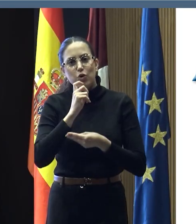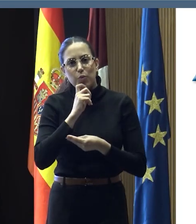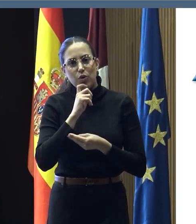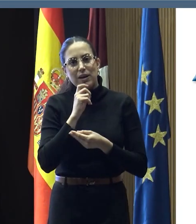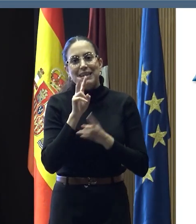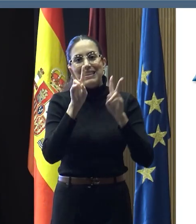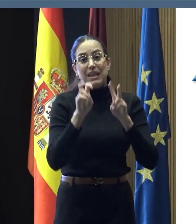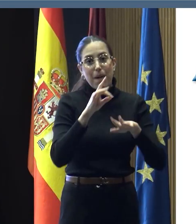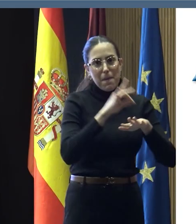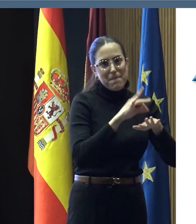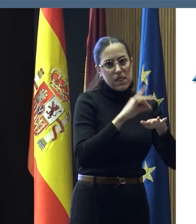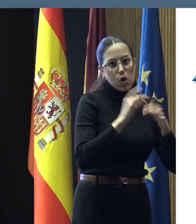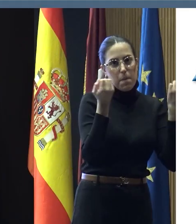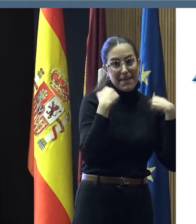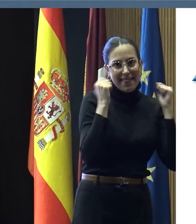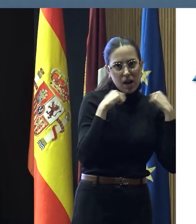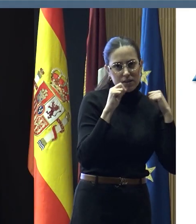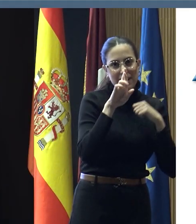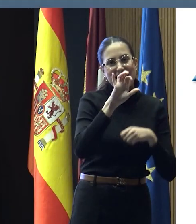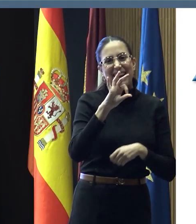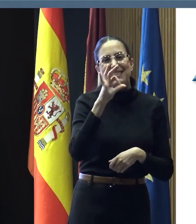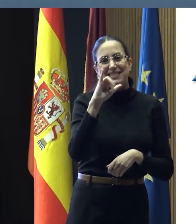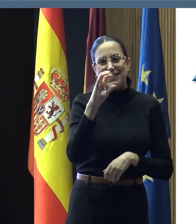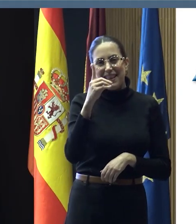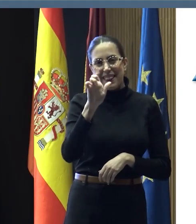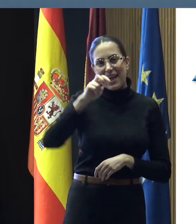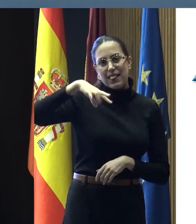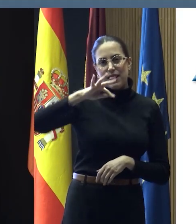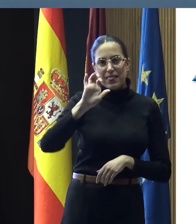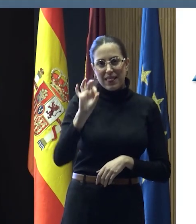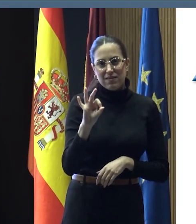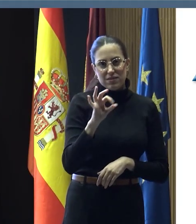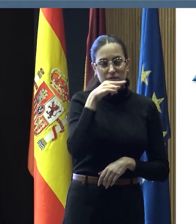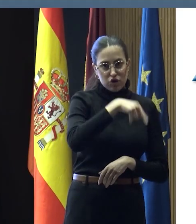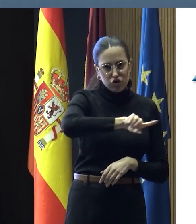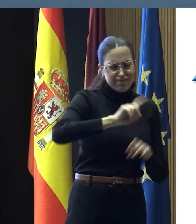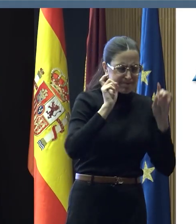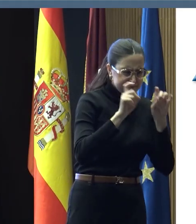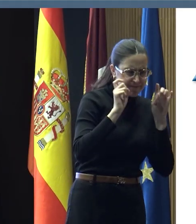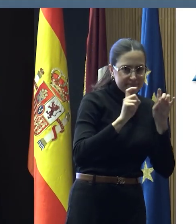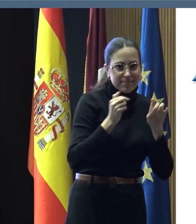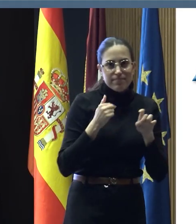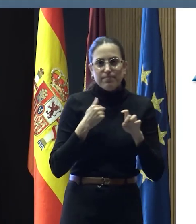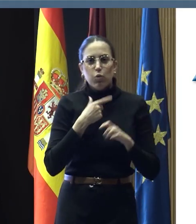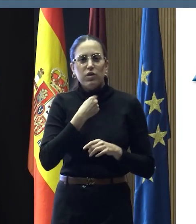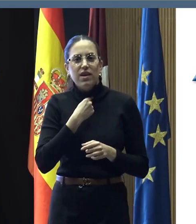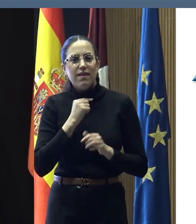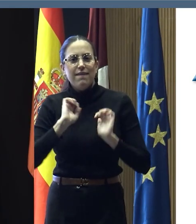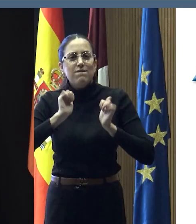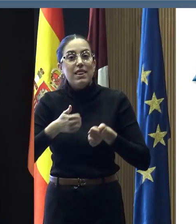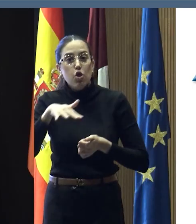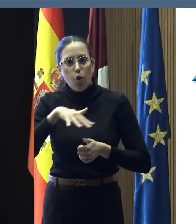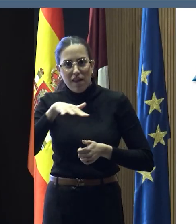residentes. Pero, ¿qué ocurre? Que a mí me gustaría que empezara en universidad, en la